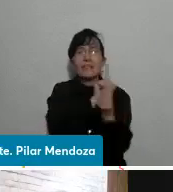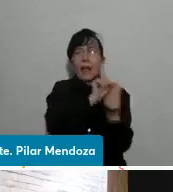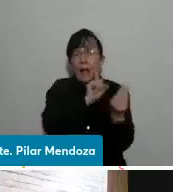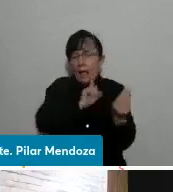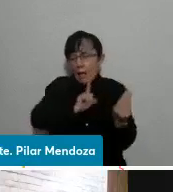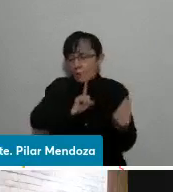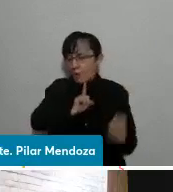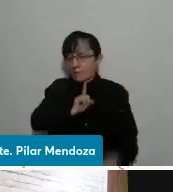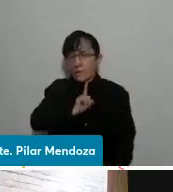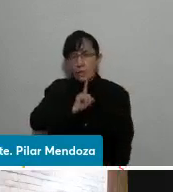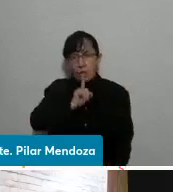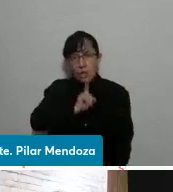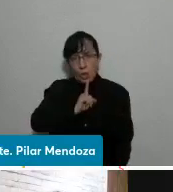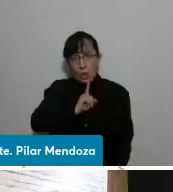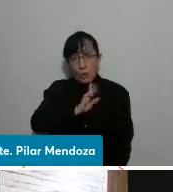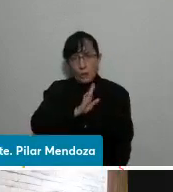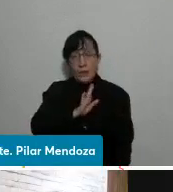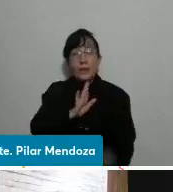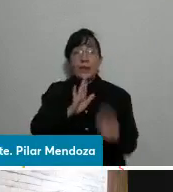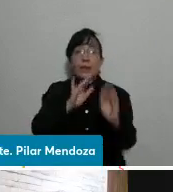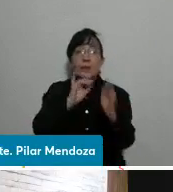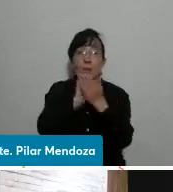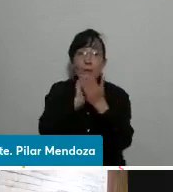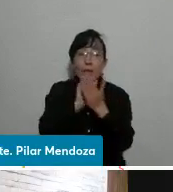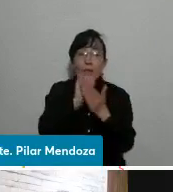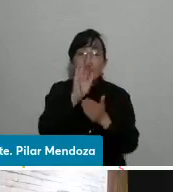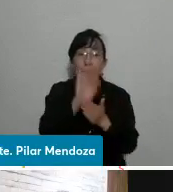proceso. Para eso se sigue